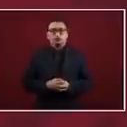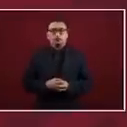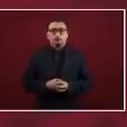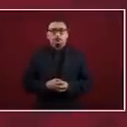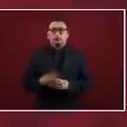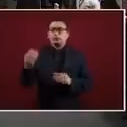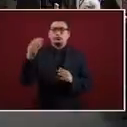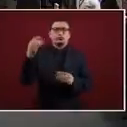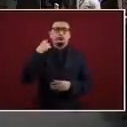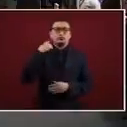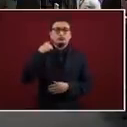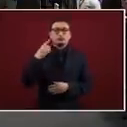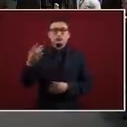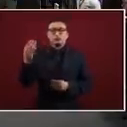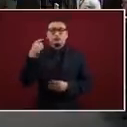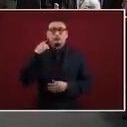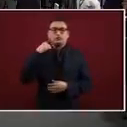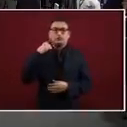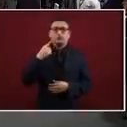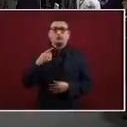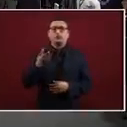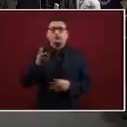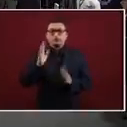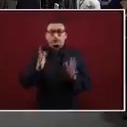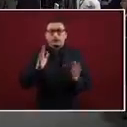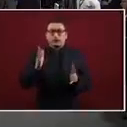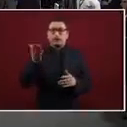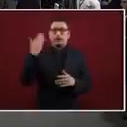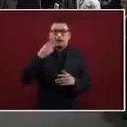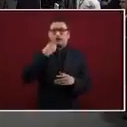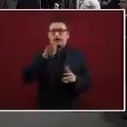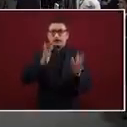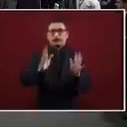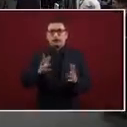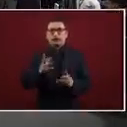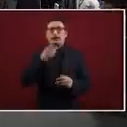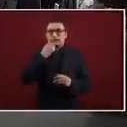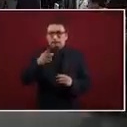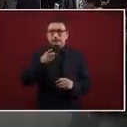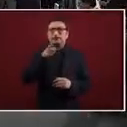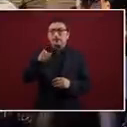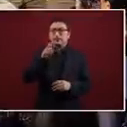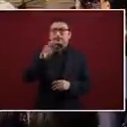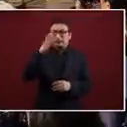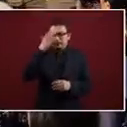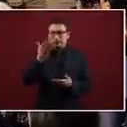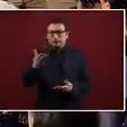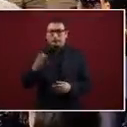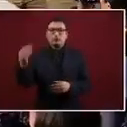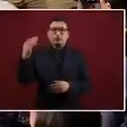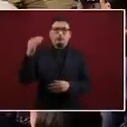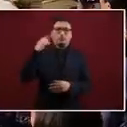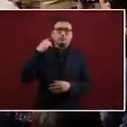preciso. No. Ya se acordó, ya se dijo, él lo reconoció. Mintió en esas